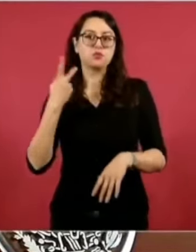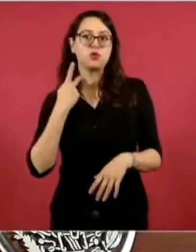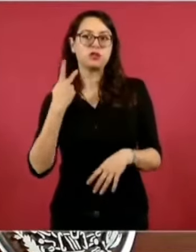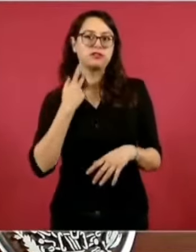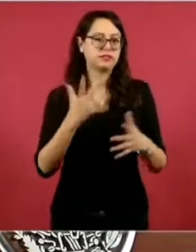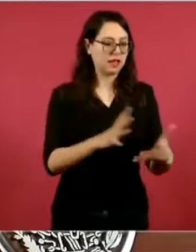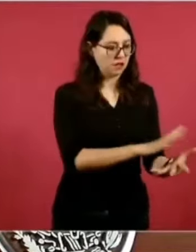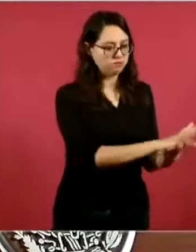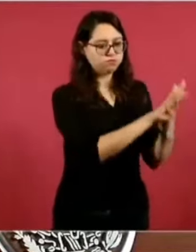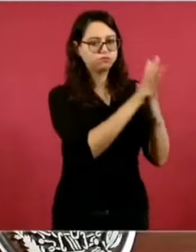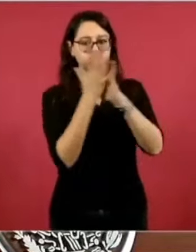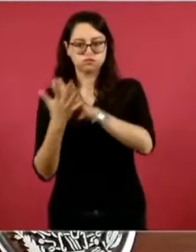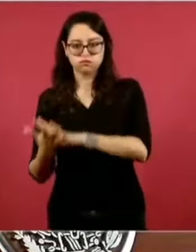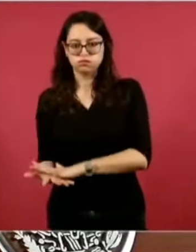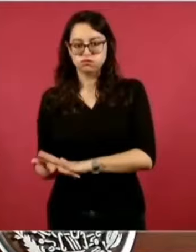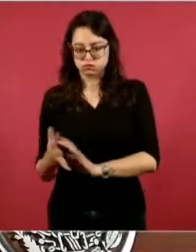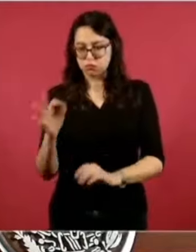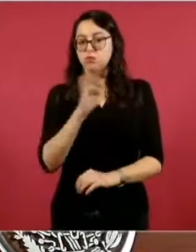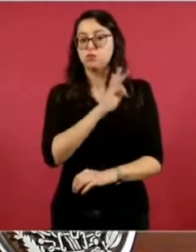democrática,